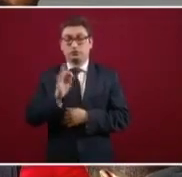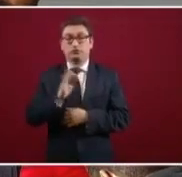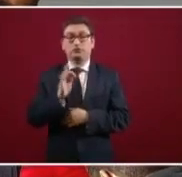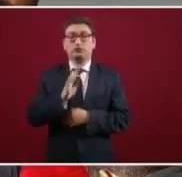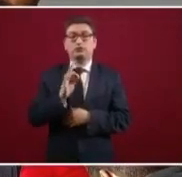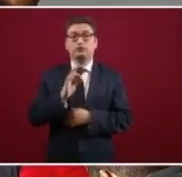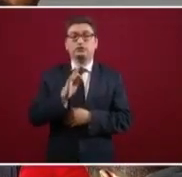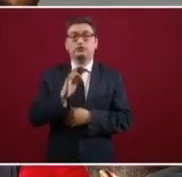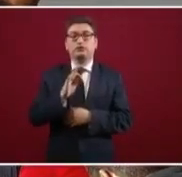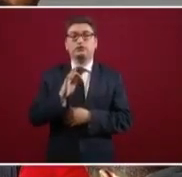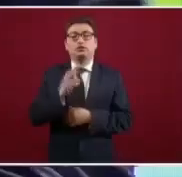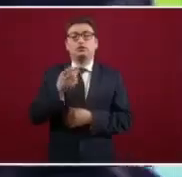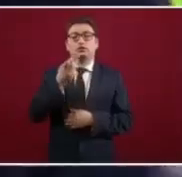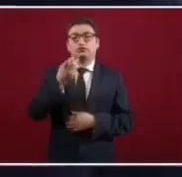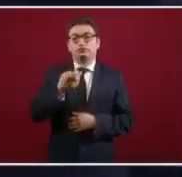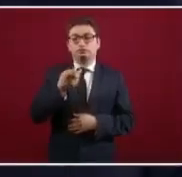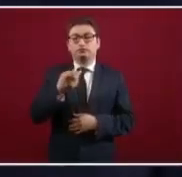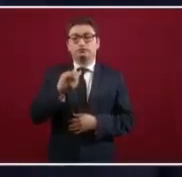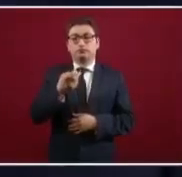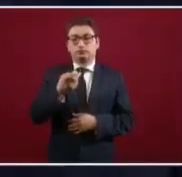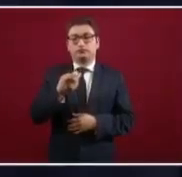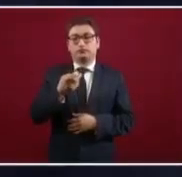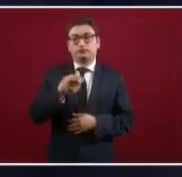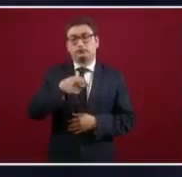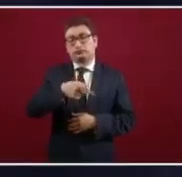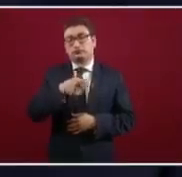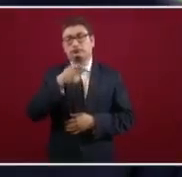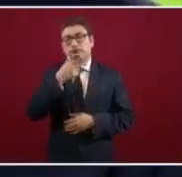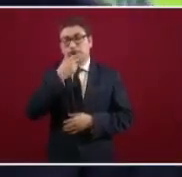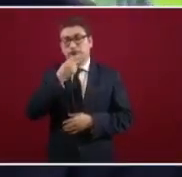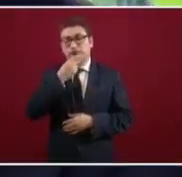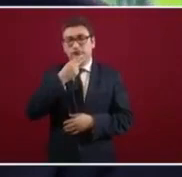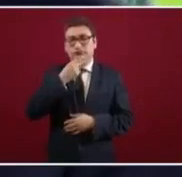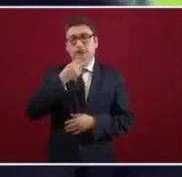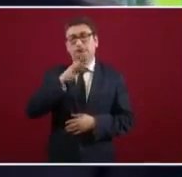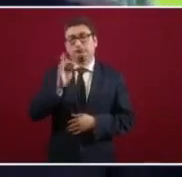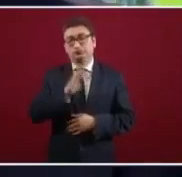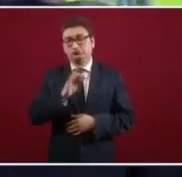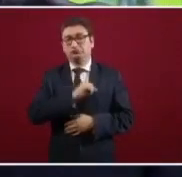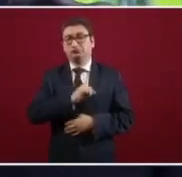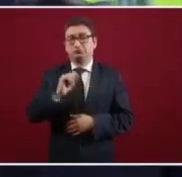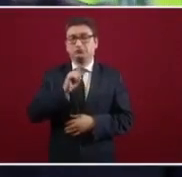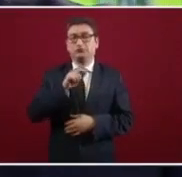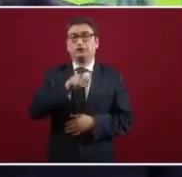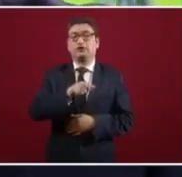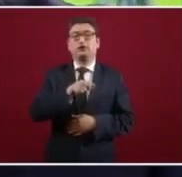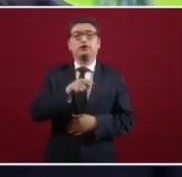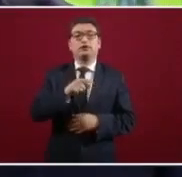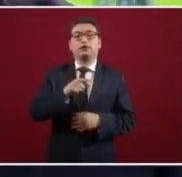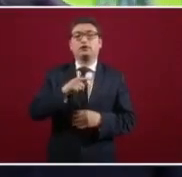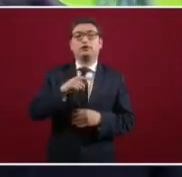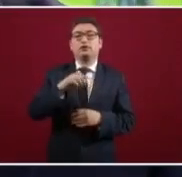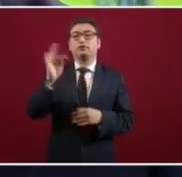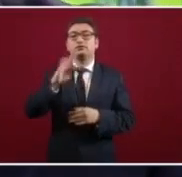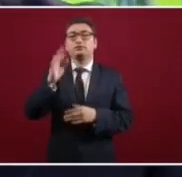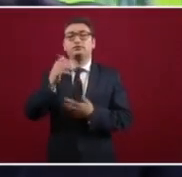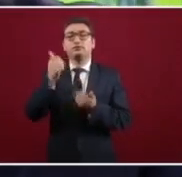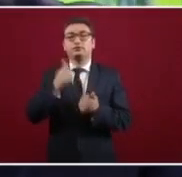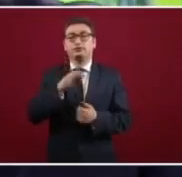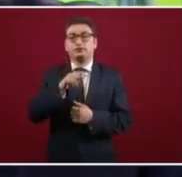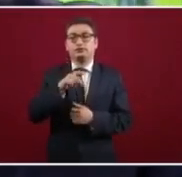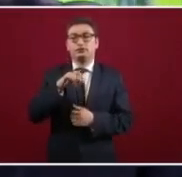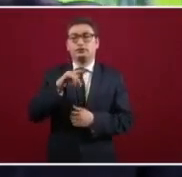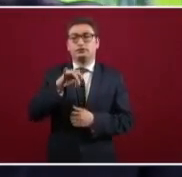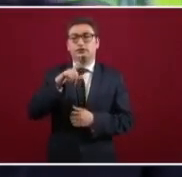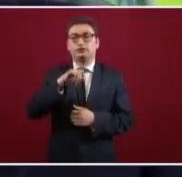de este presunto delincuente con la introducción de fentanilo a